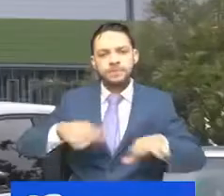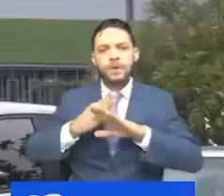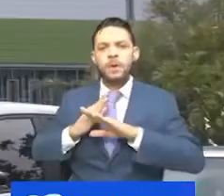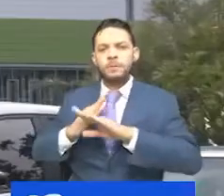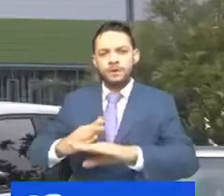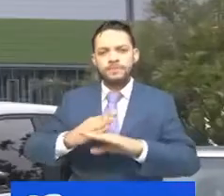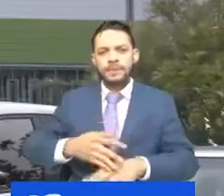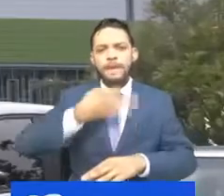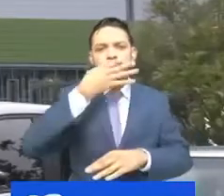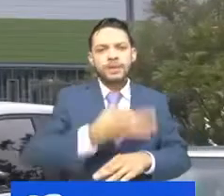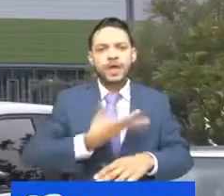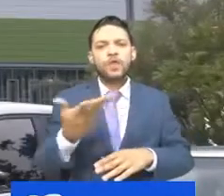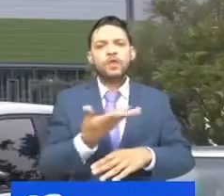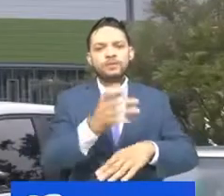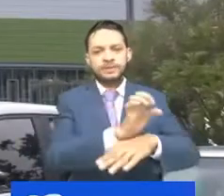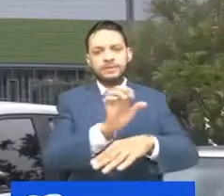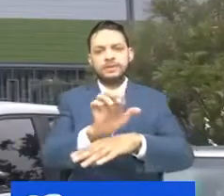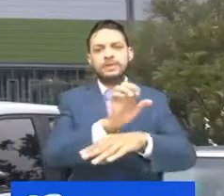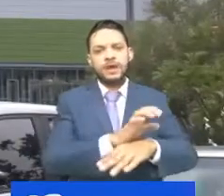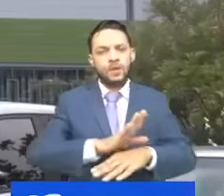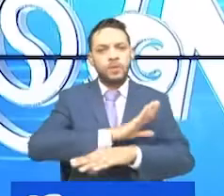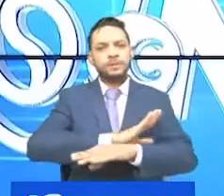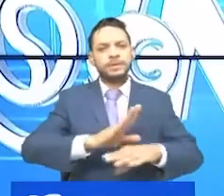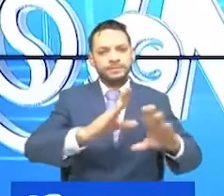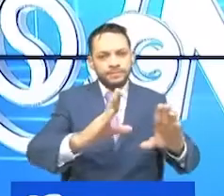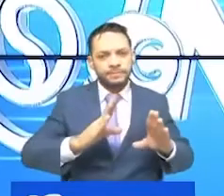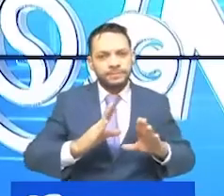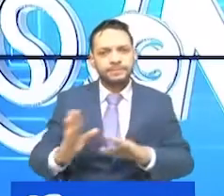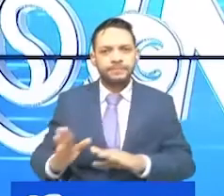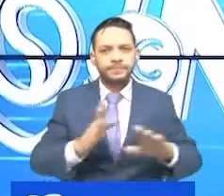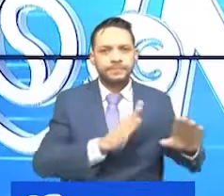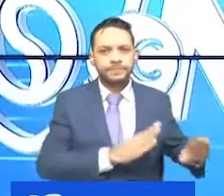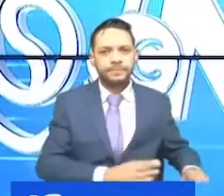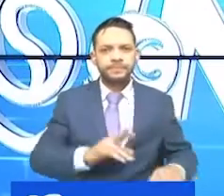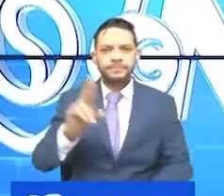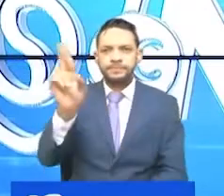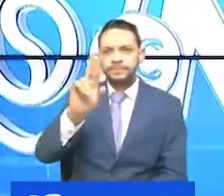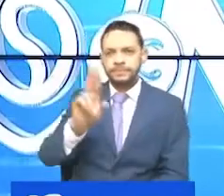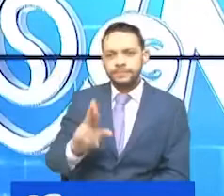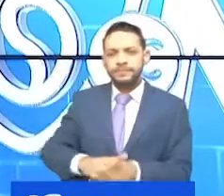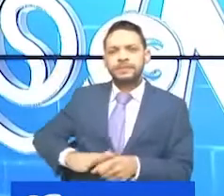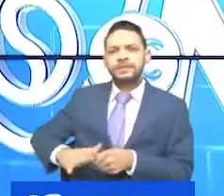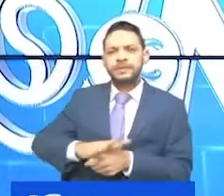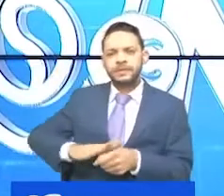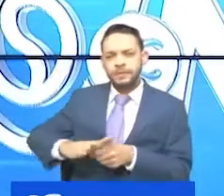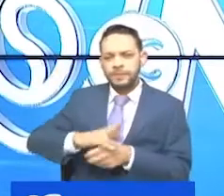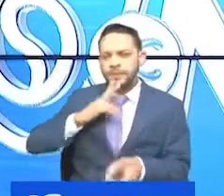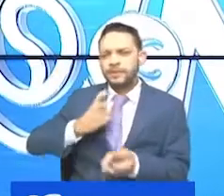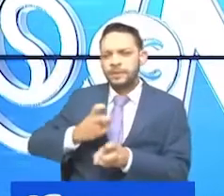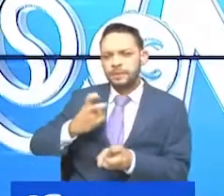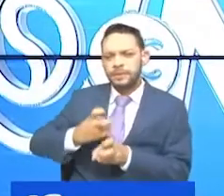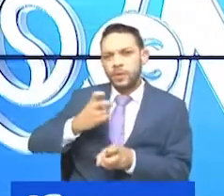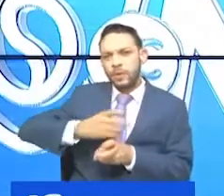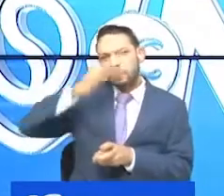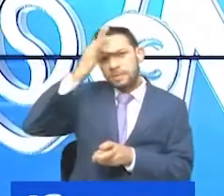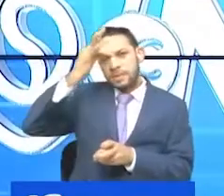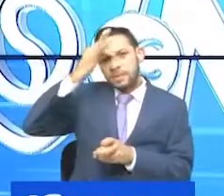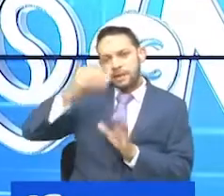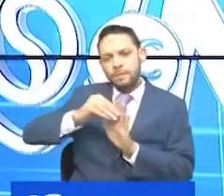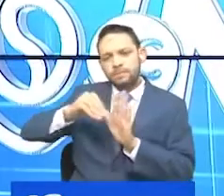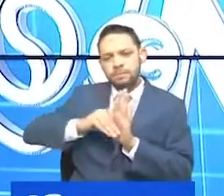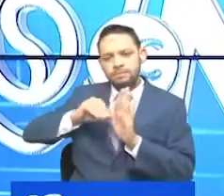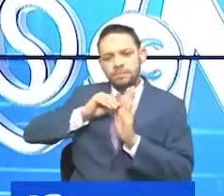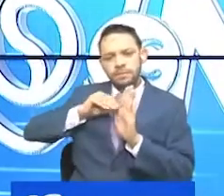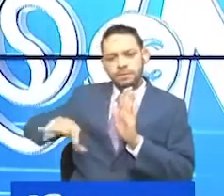a la información de los entes oficiales. En Risaralda la situación es bastante crítica para los hospitales públicos, los cuales